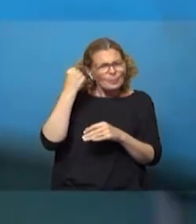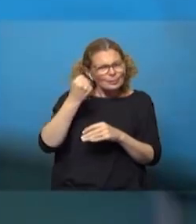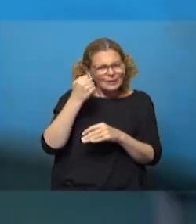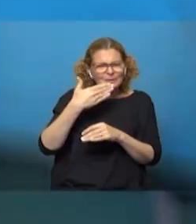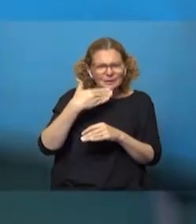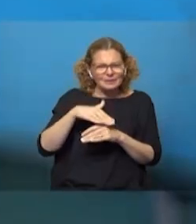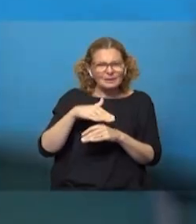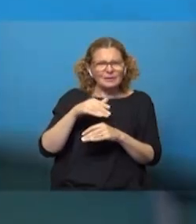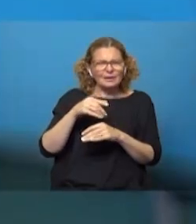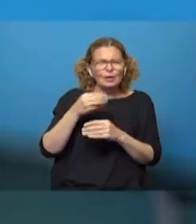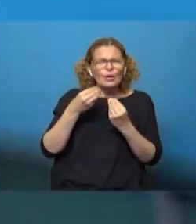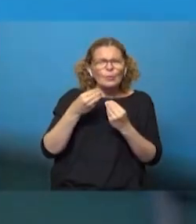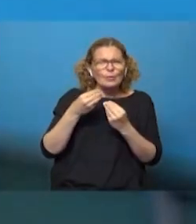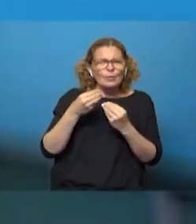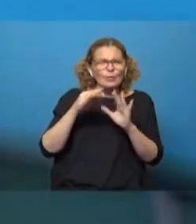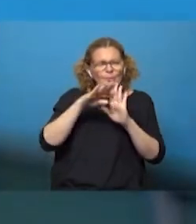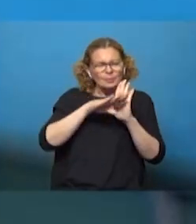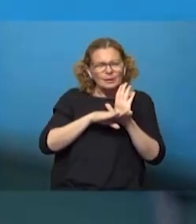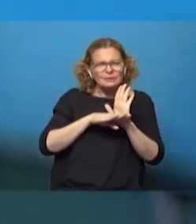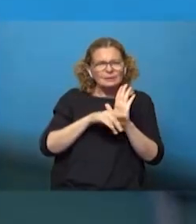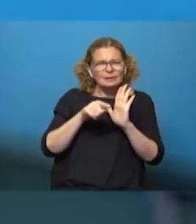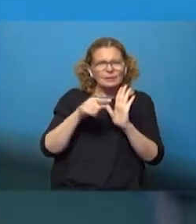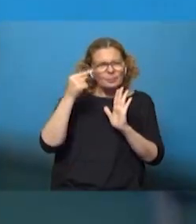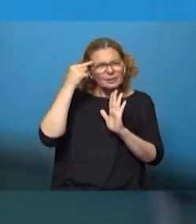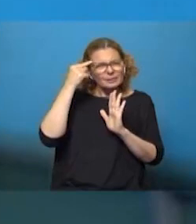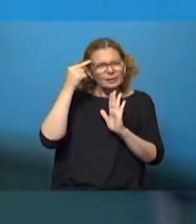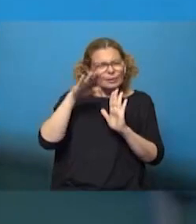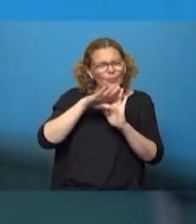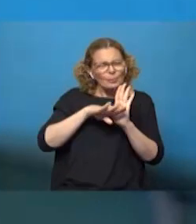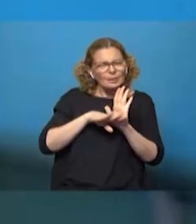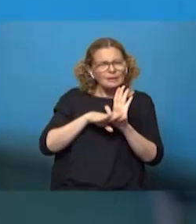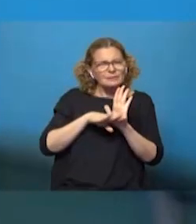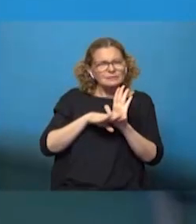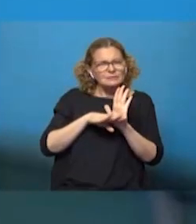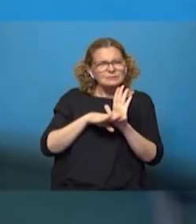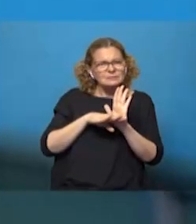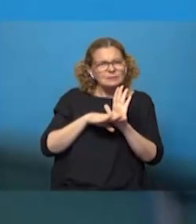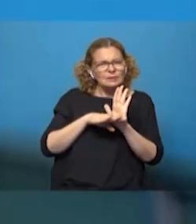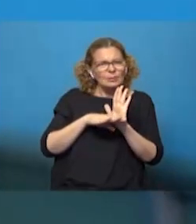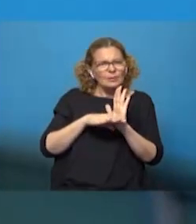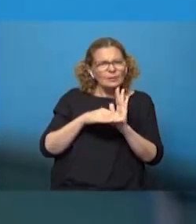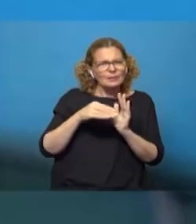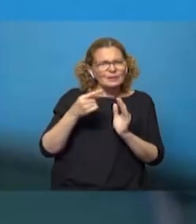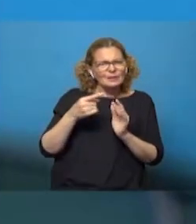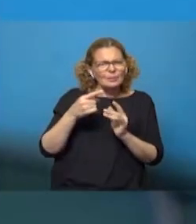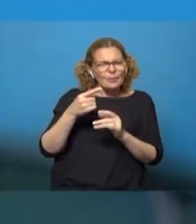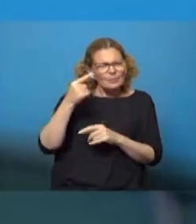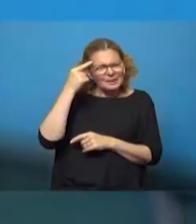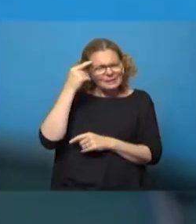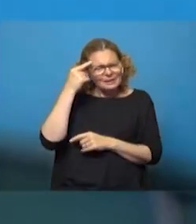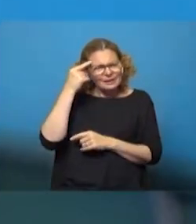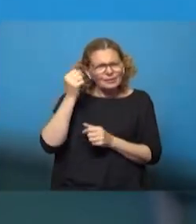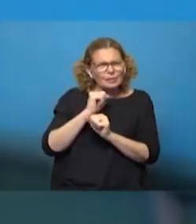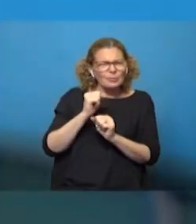para entender Cómo funciona un plan y pretender que uno puede hacer un plan y la formación docente es tener la ilusión de